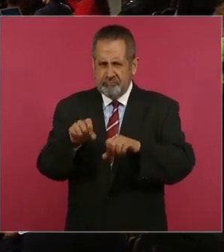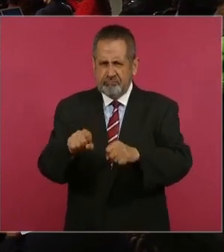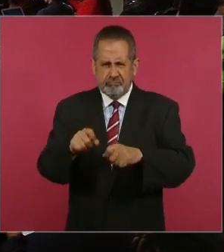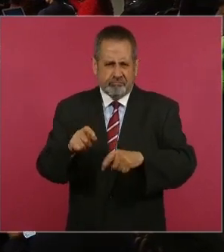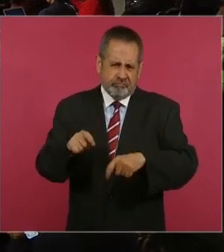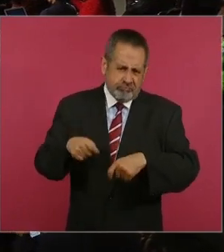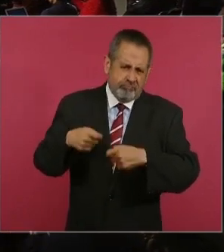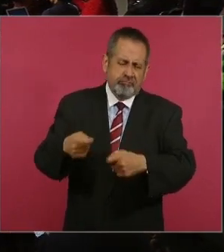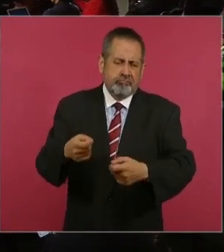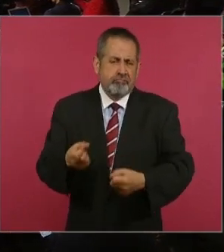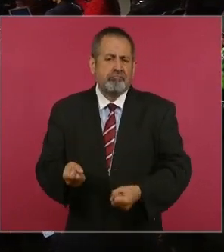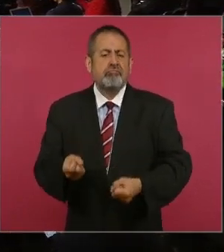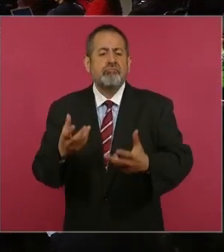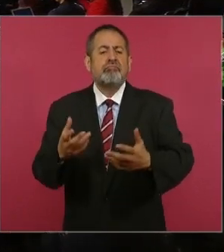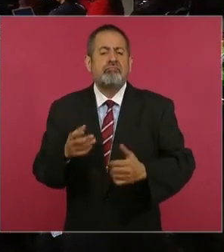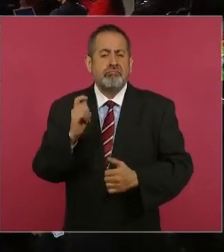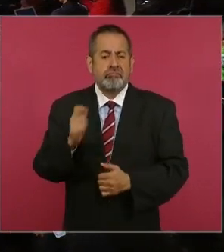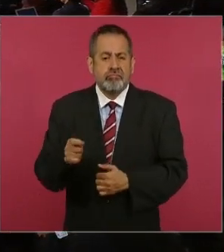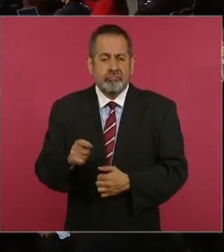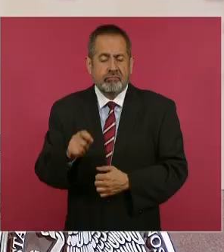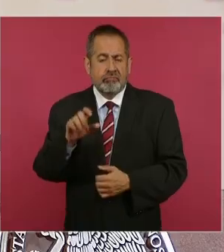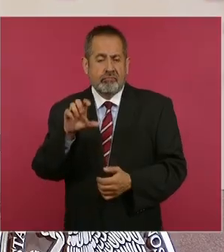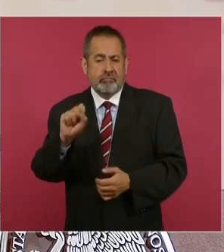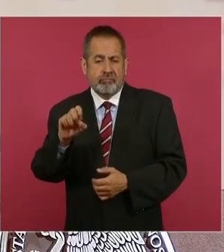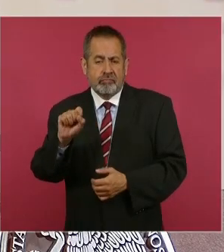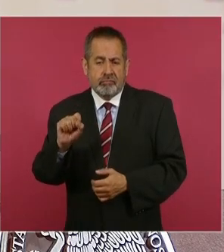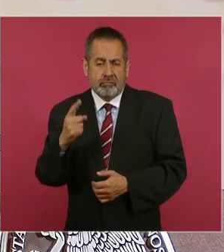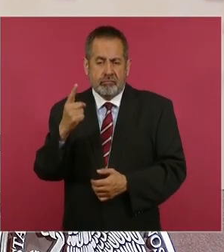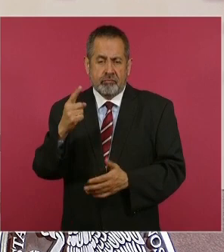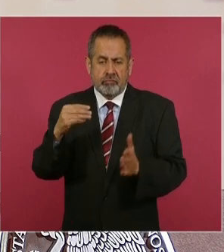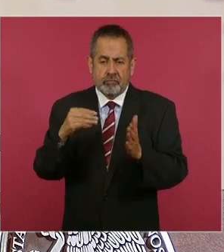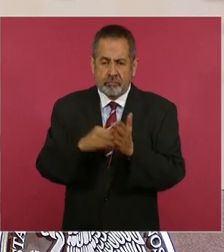las necesidades es de